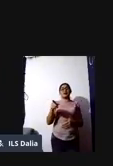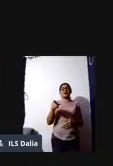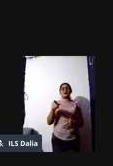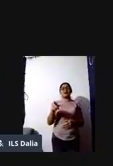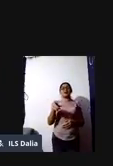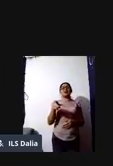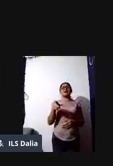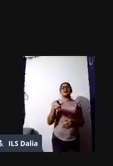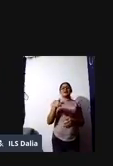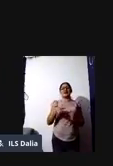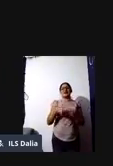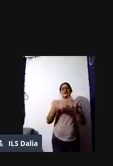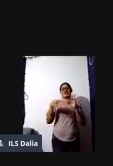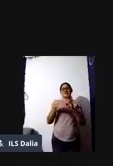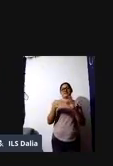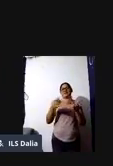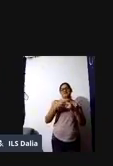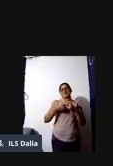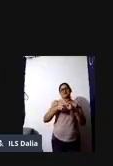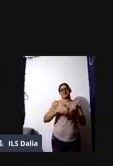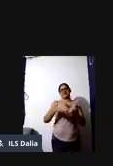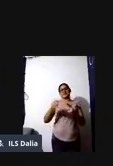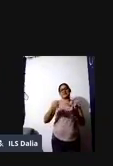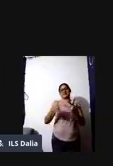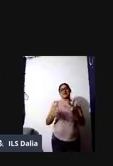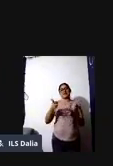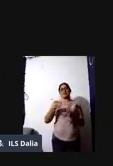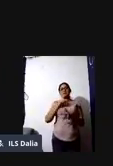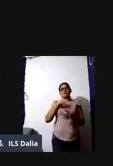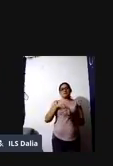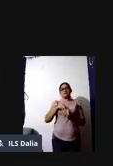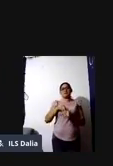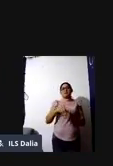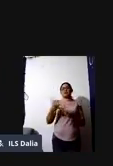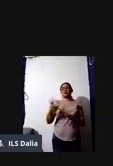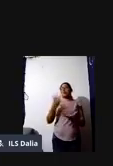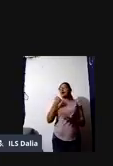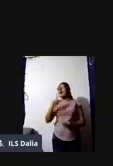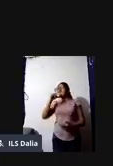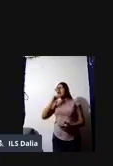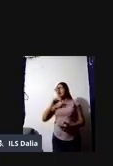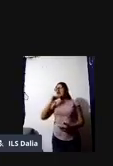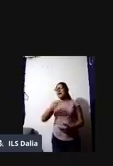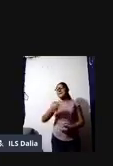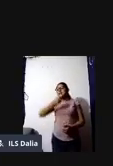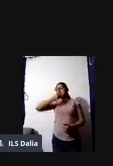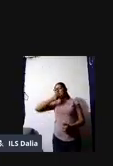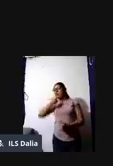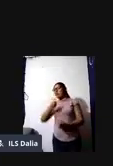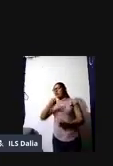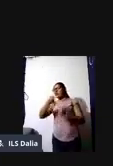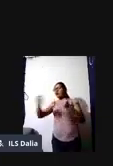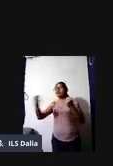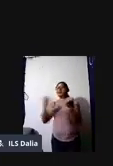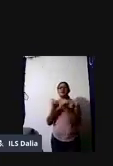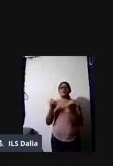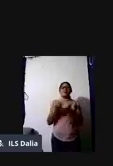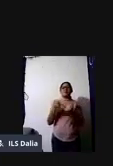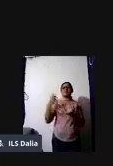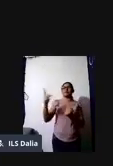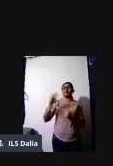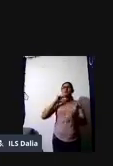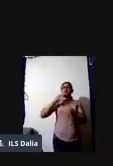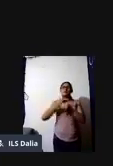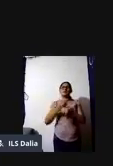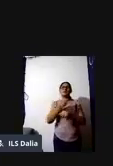sacar a la luz estos sentimientos que le habían tenido, que no hubo micrófonos o que le faltó el stage manager, ¿no? Y